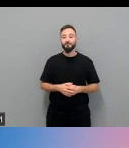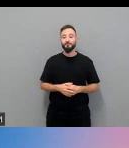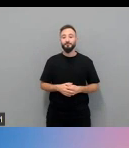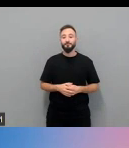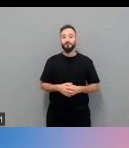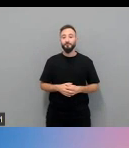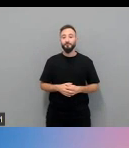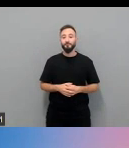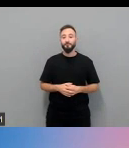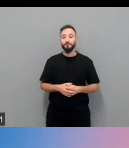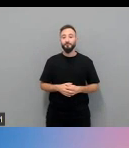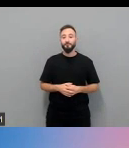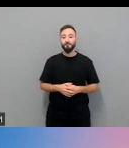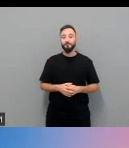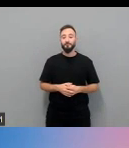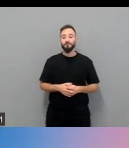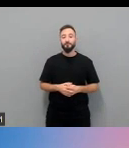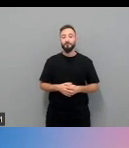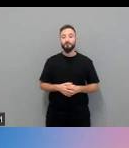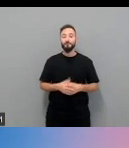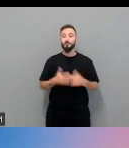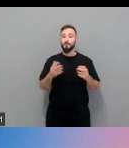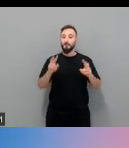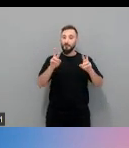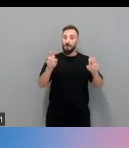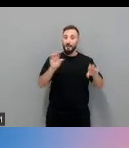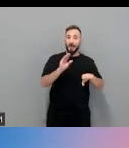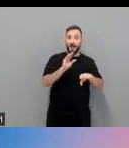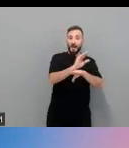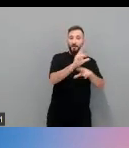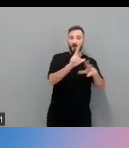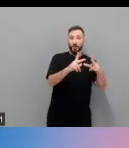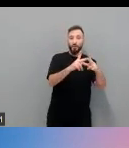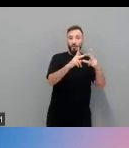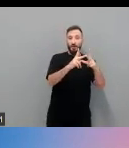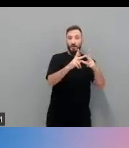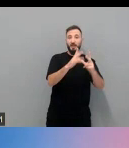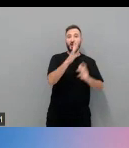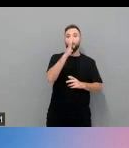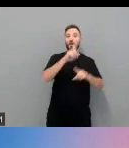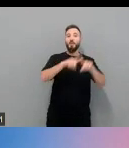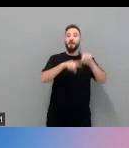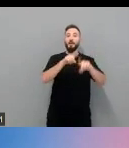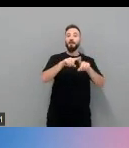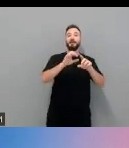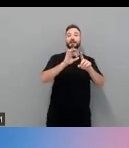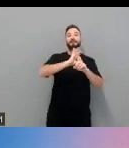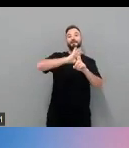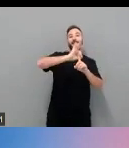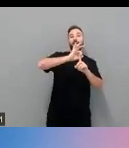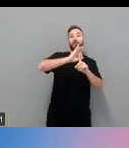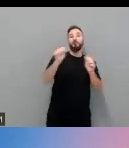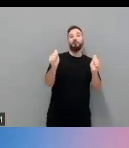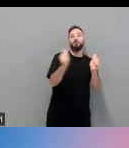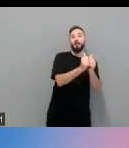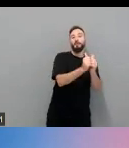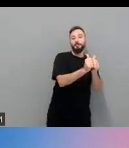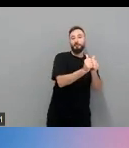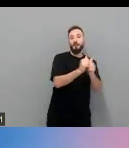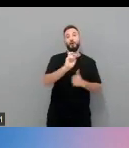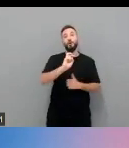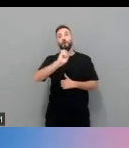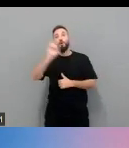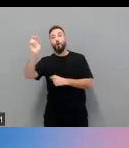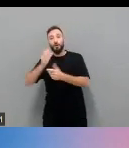que hay unas ayudas sociales que derivan del reconocimiento del grado de dependencia y hay otras ayudas sociales que derivan